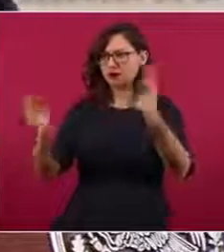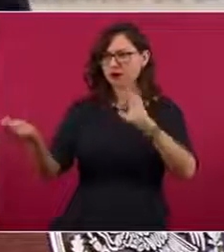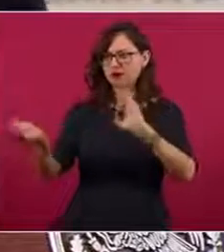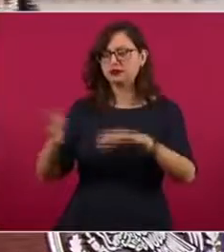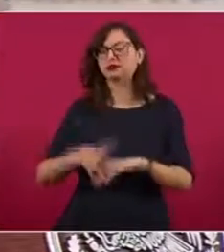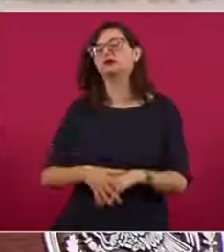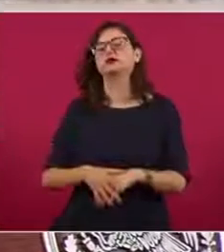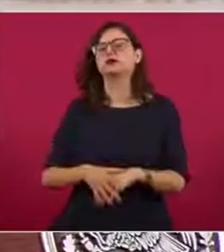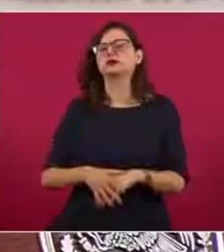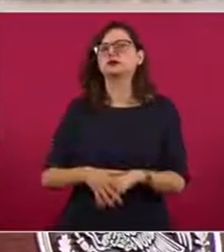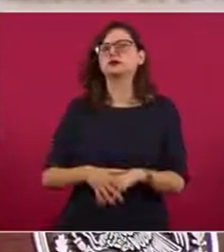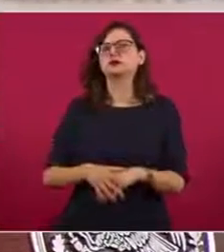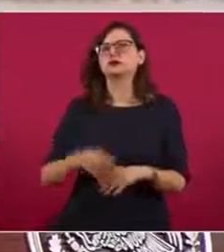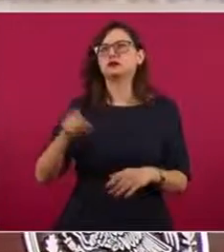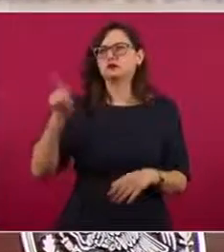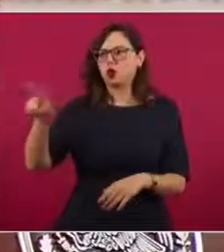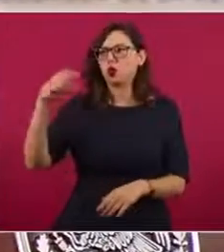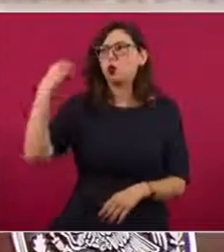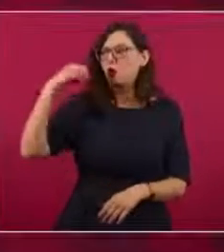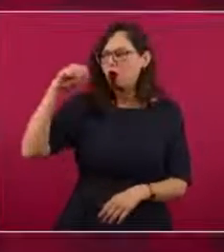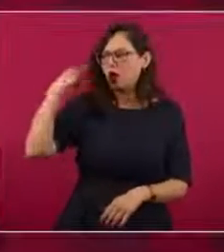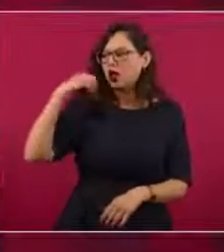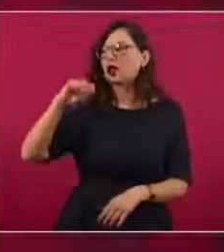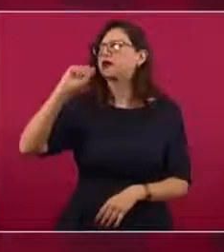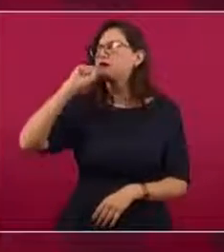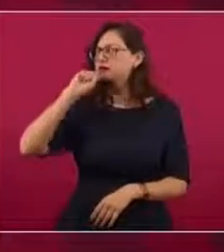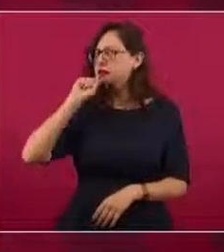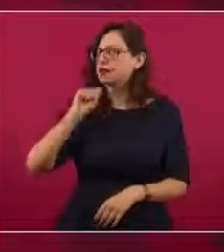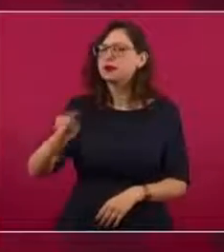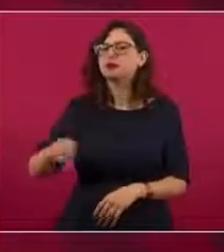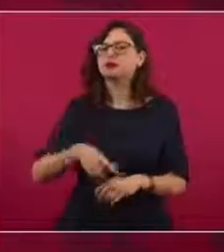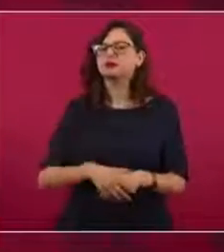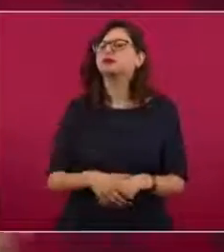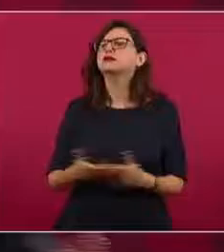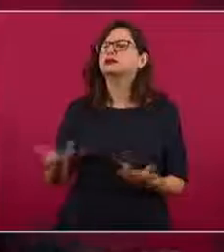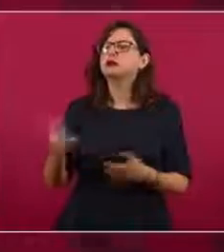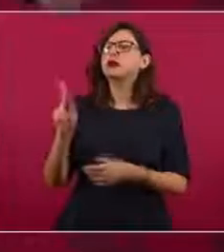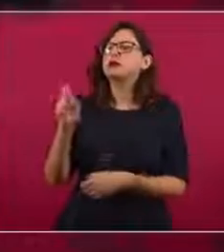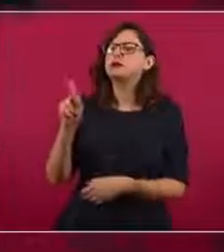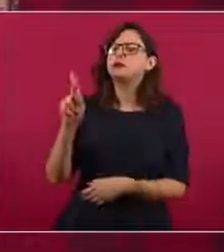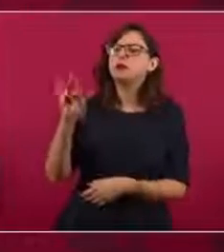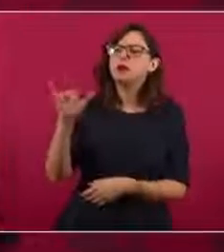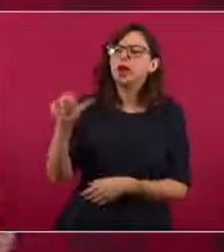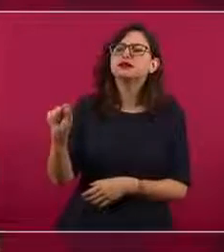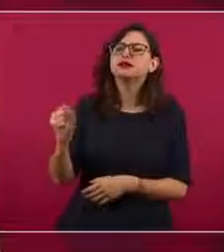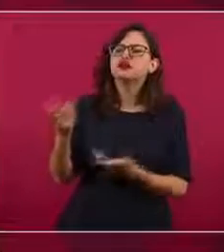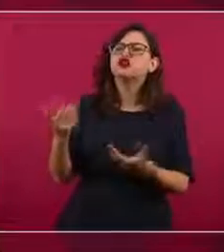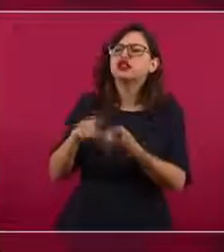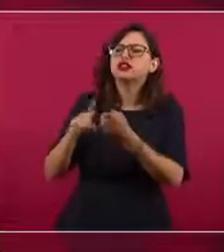en Oaxaca, donde hablé, donde mencioné, ¿dónde están las pipas? Pues ahí están,